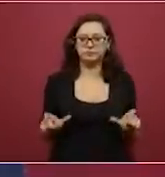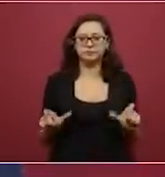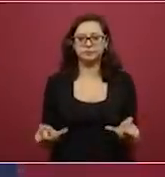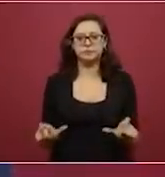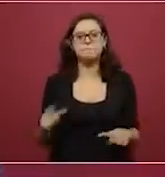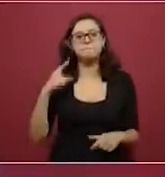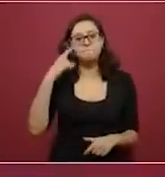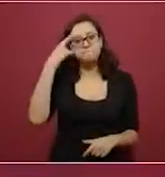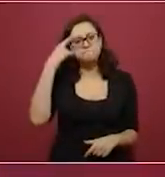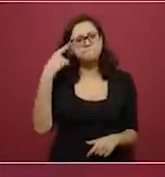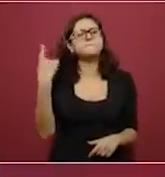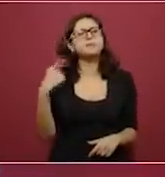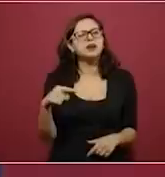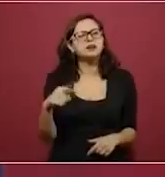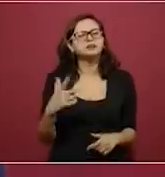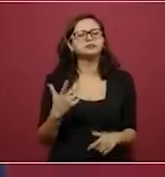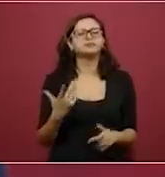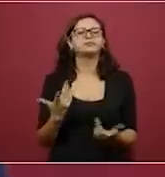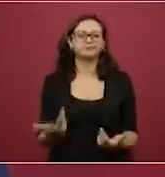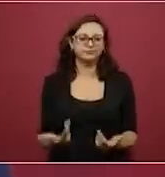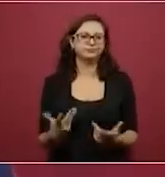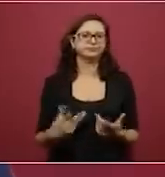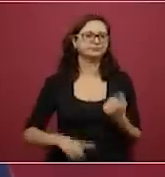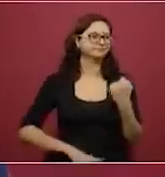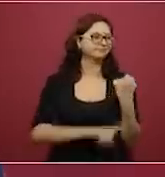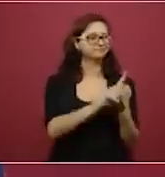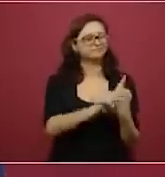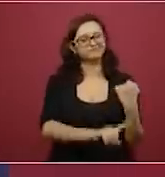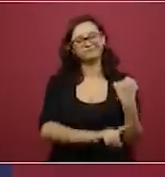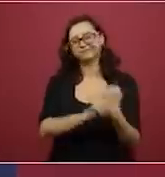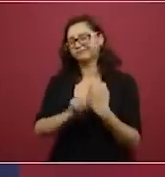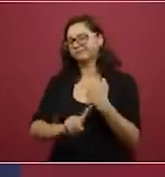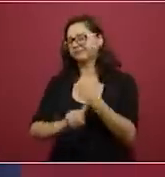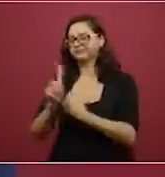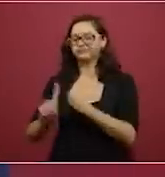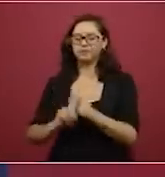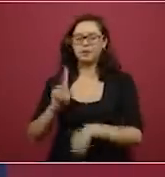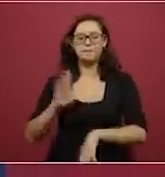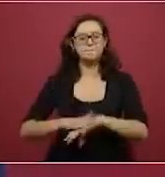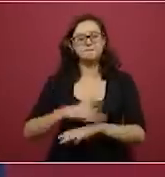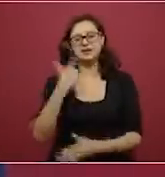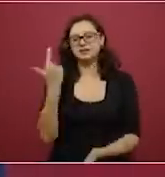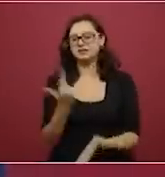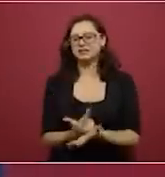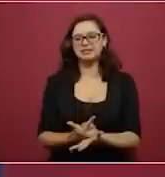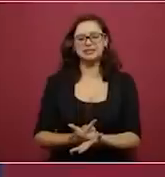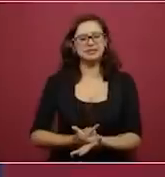atender el problema que más le preocupa